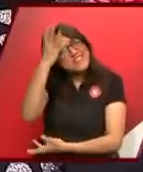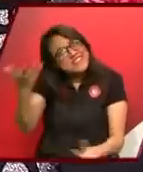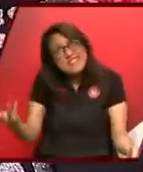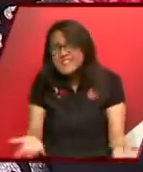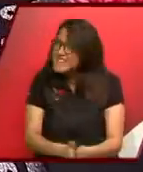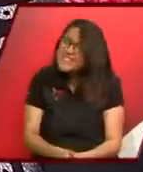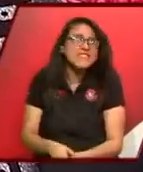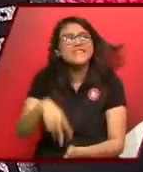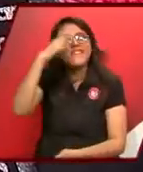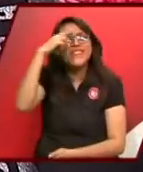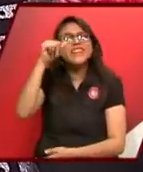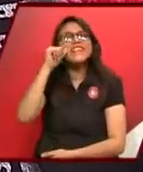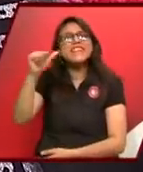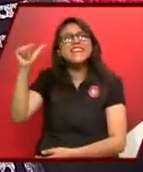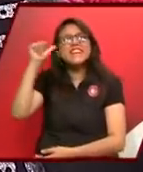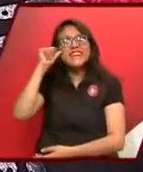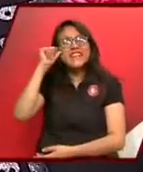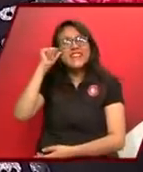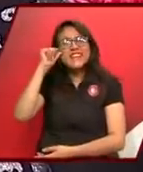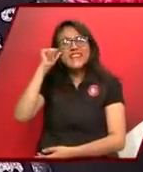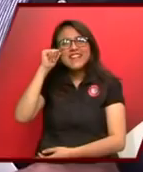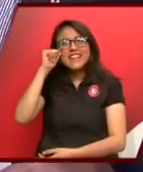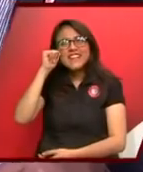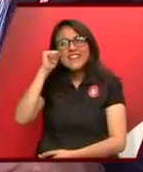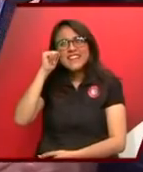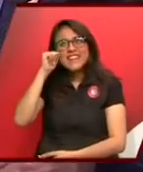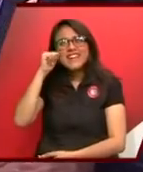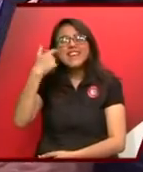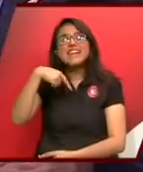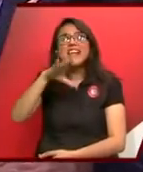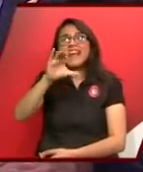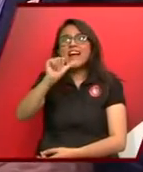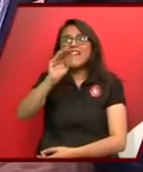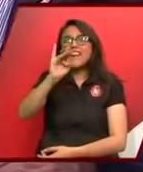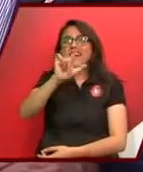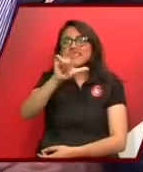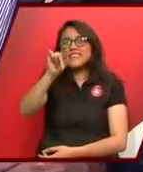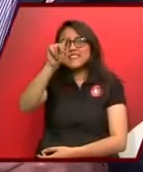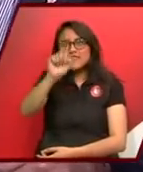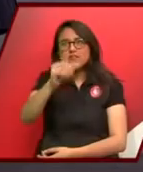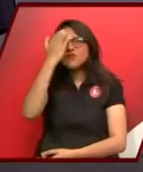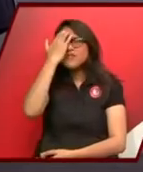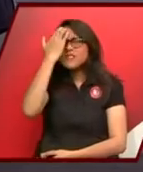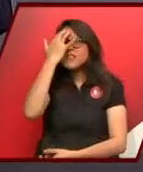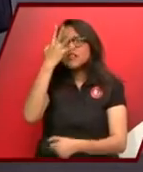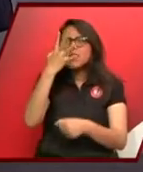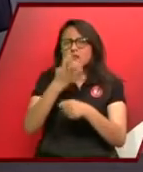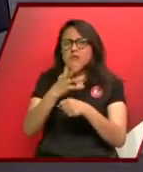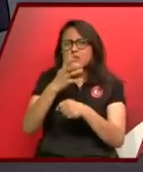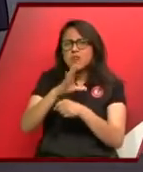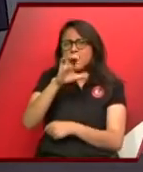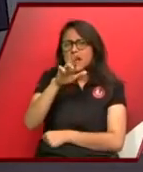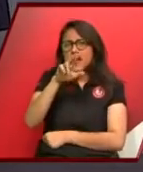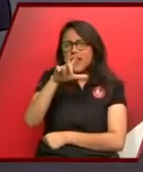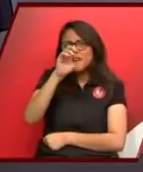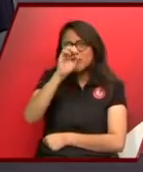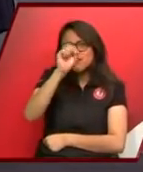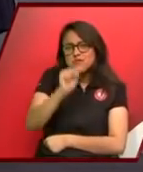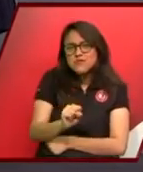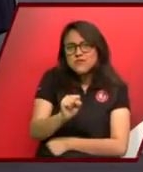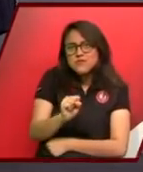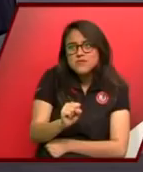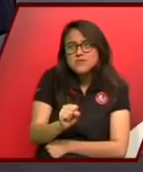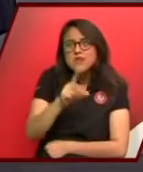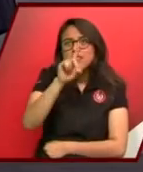Acá, vamos al México de ayer. El Caballito. De Carlos IV, ¿lo conoces? Claro.